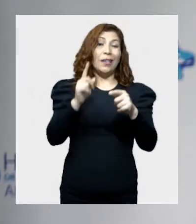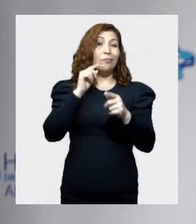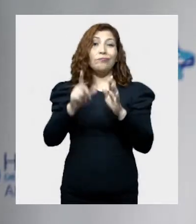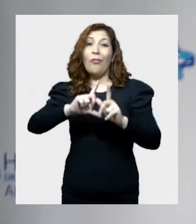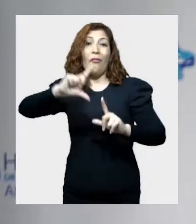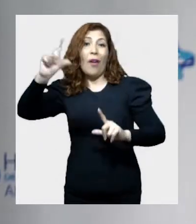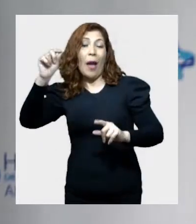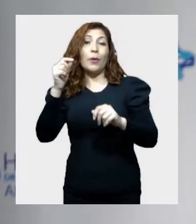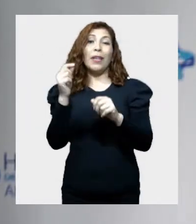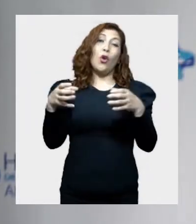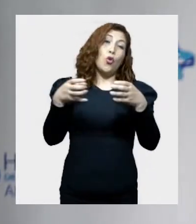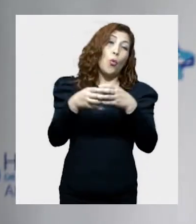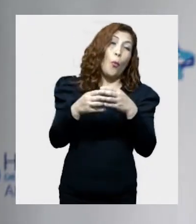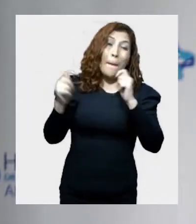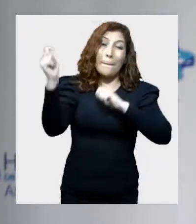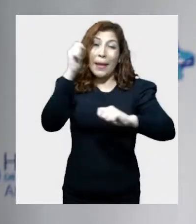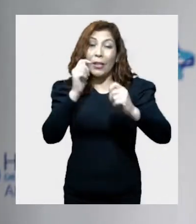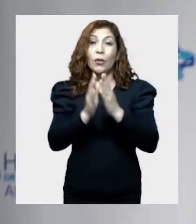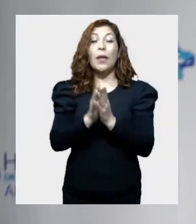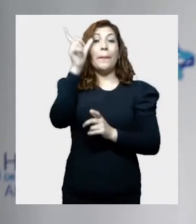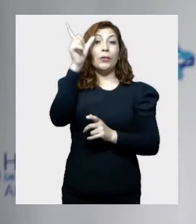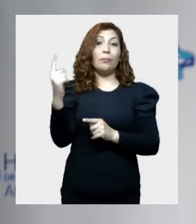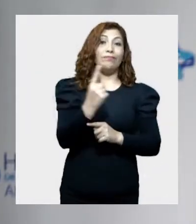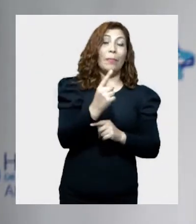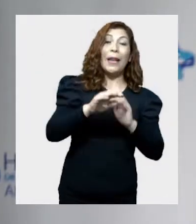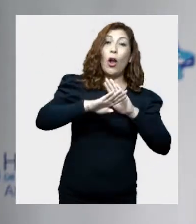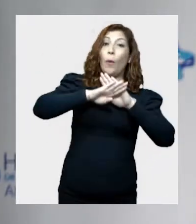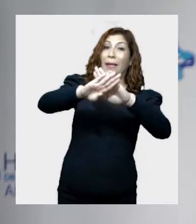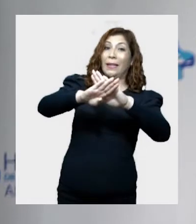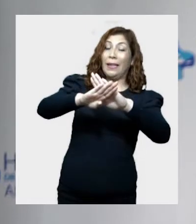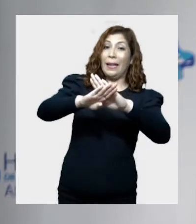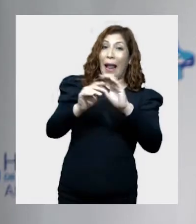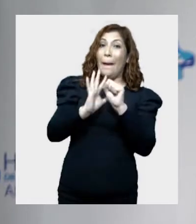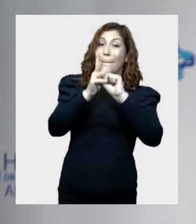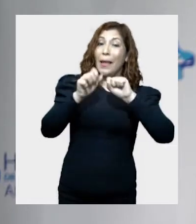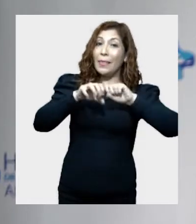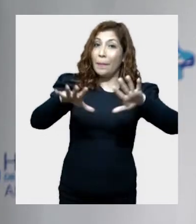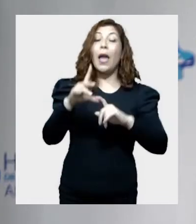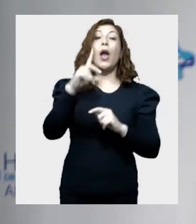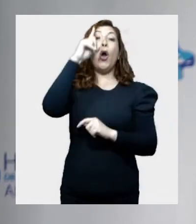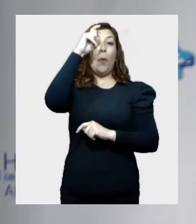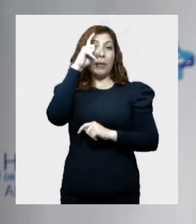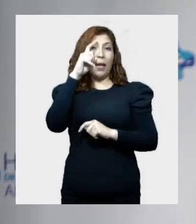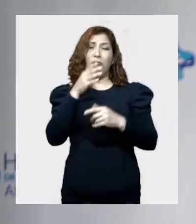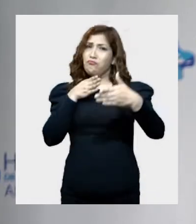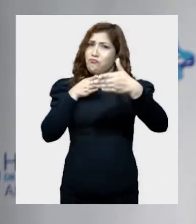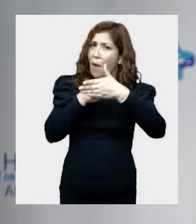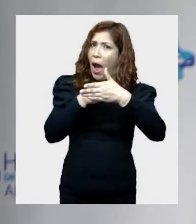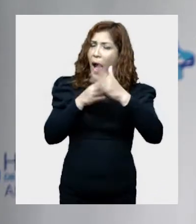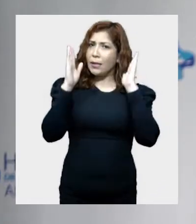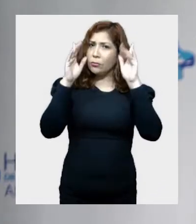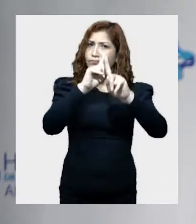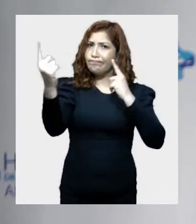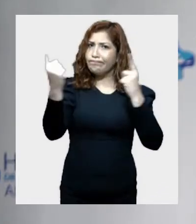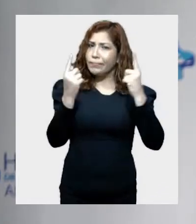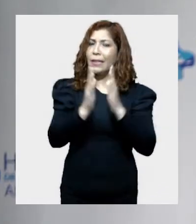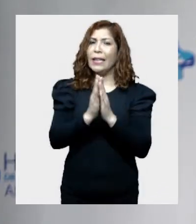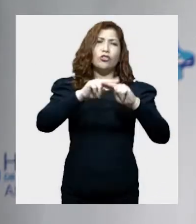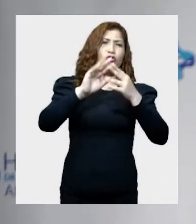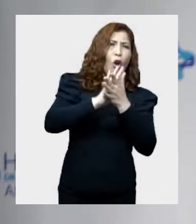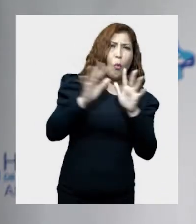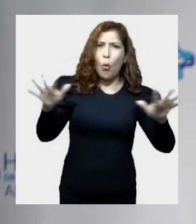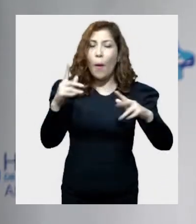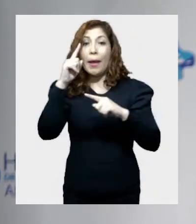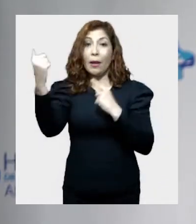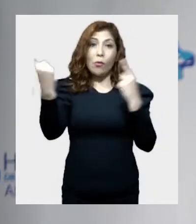y reasignación de personal a funciones clínicas para combatir la pandemia, el hospital no detuvo su atención y realizó todos los esfuerzos